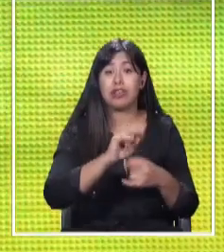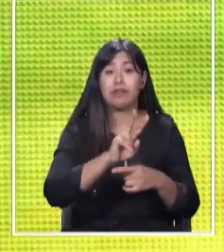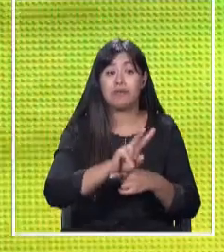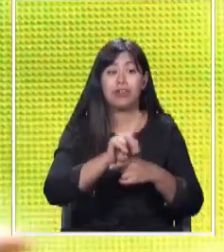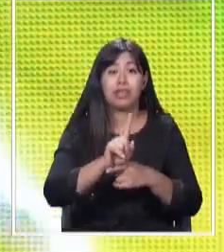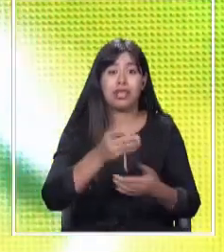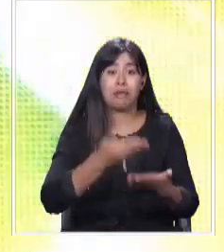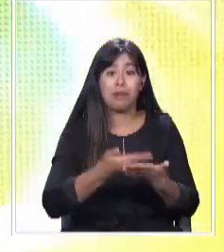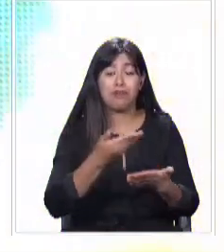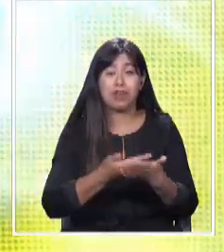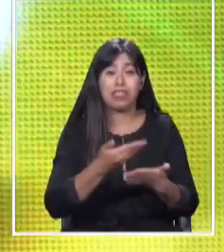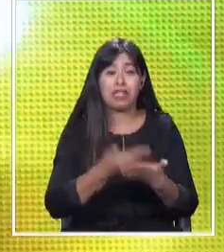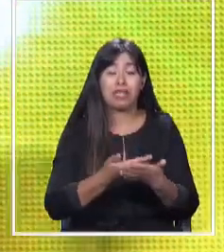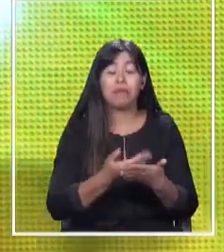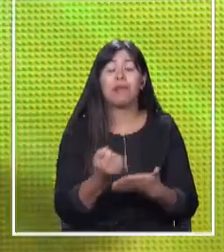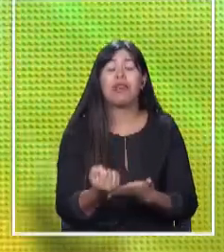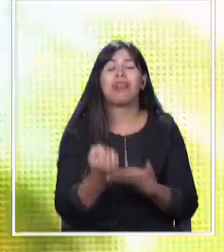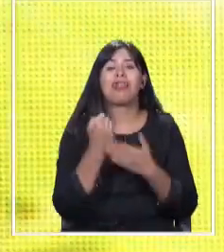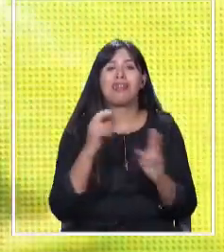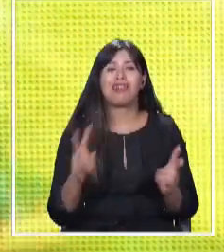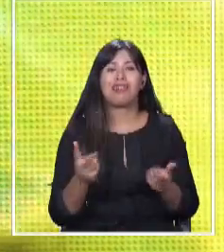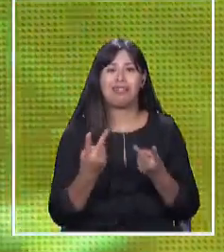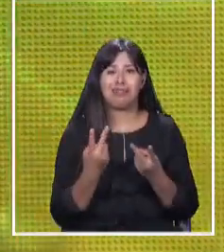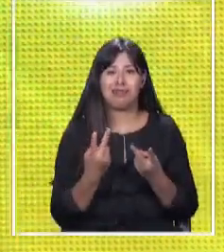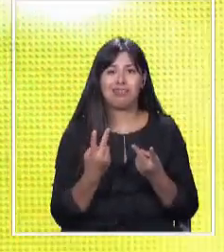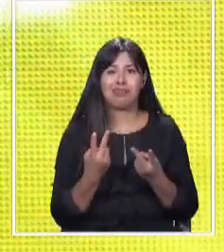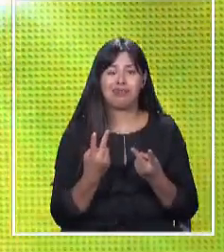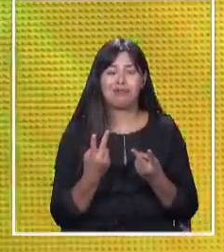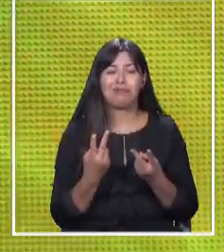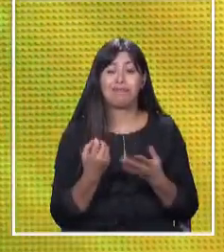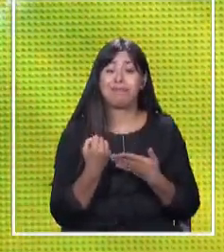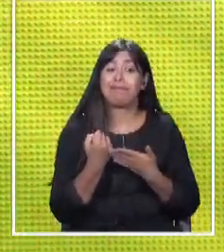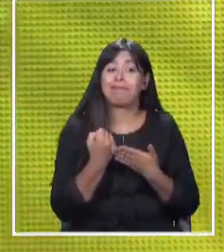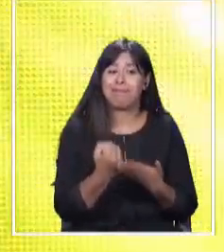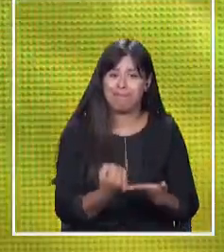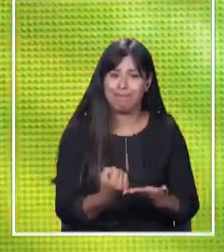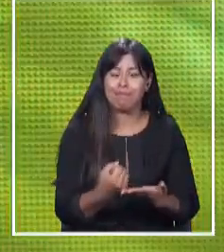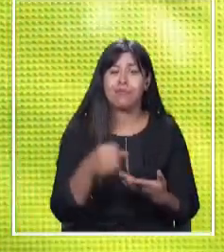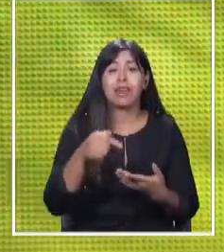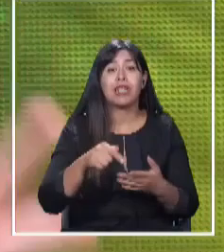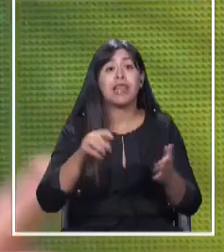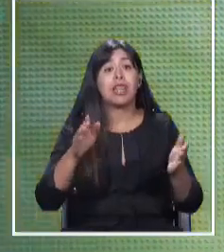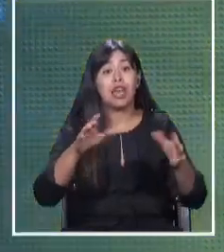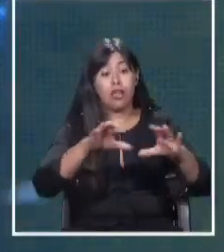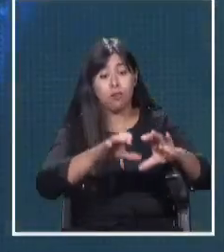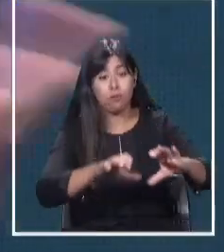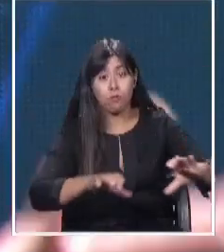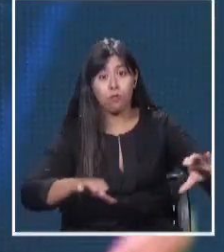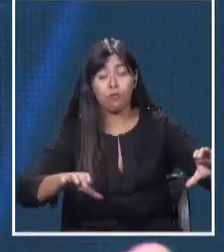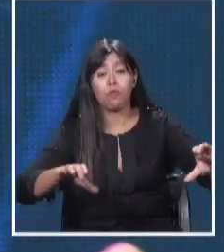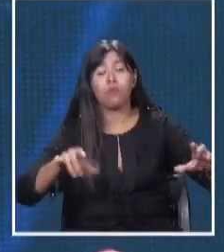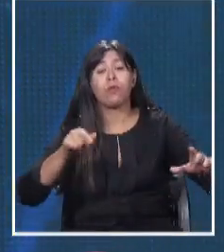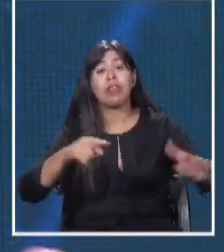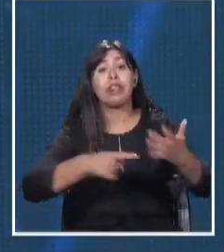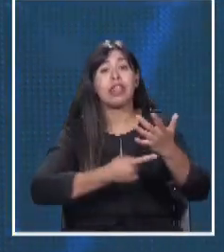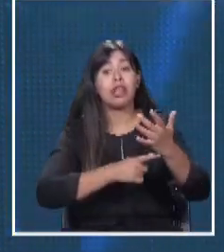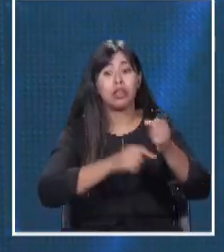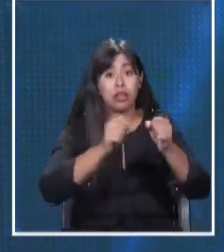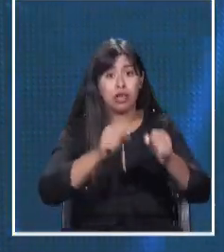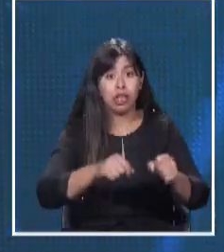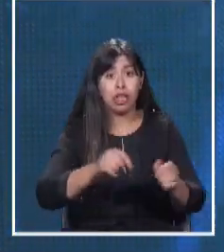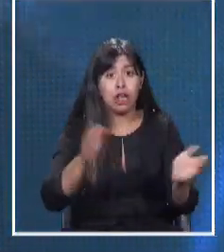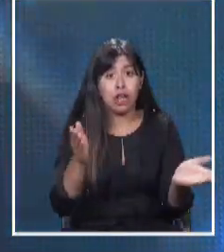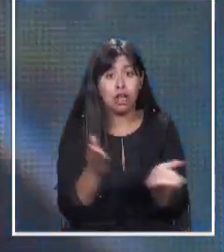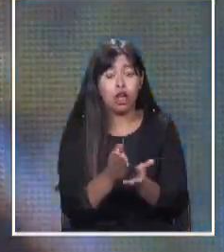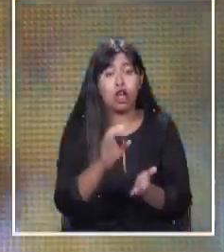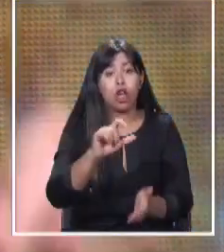nos sirve para ayudar. Entonces, como tú dices, esta boya que se instaló en el Golfo Corcovado con una tecnología totalmente replicable.